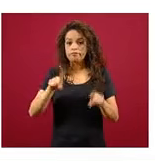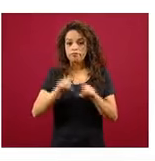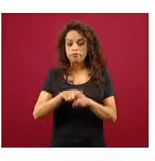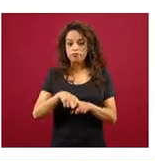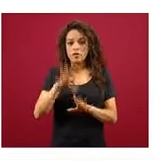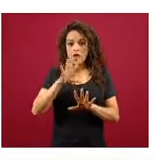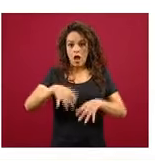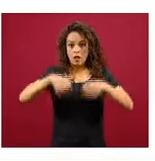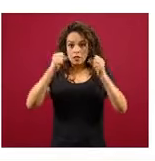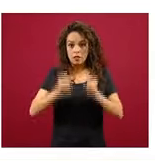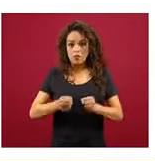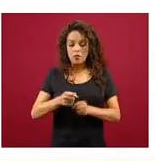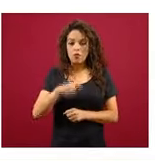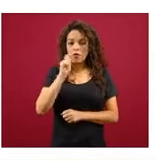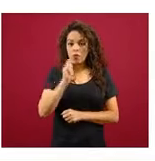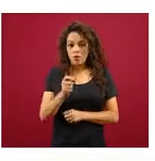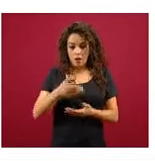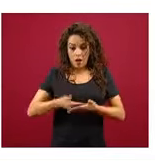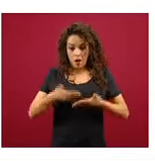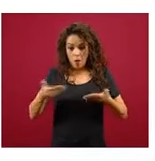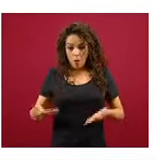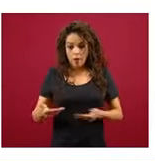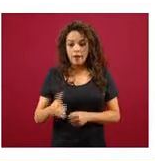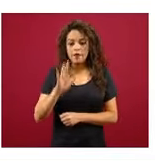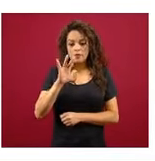y actualizadas al día de hoy